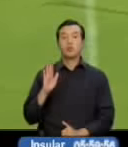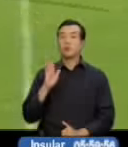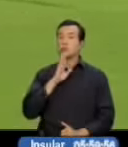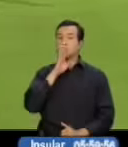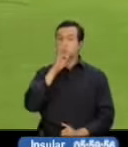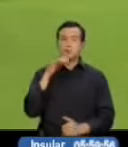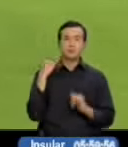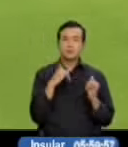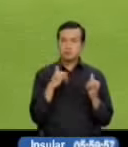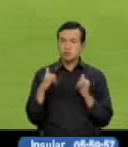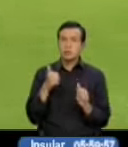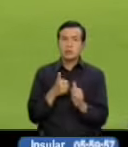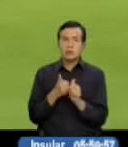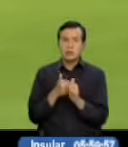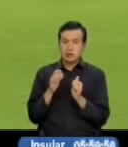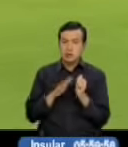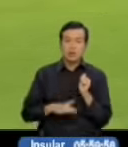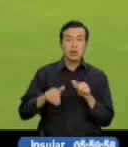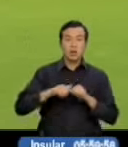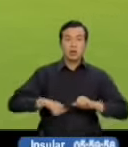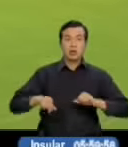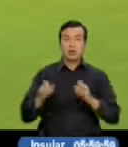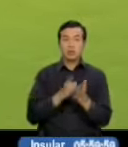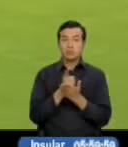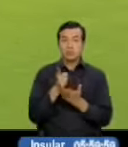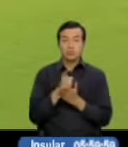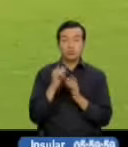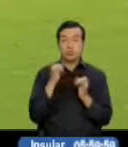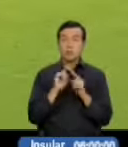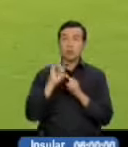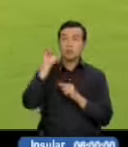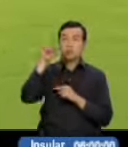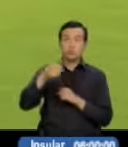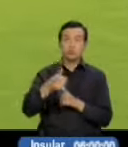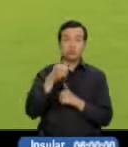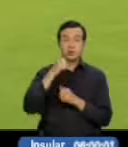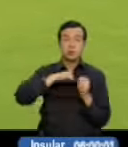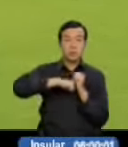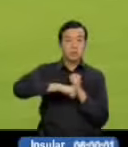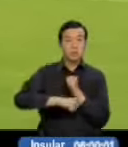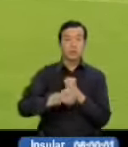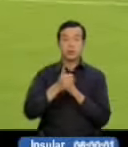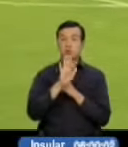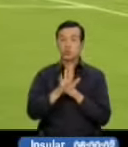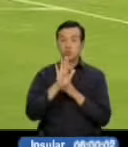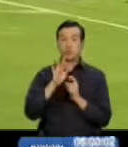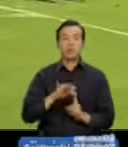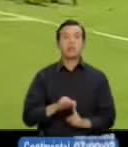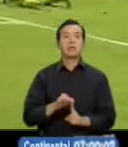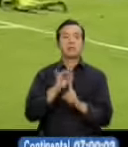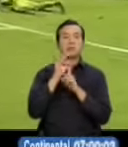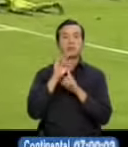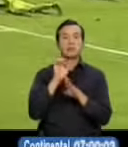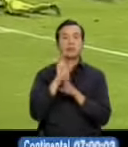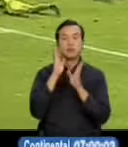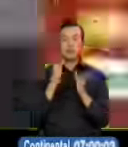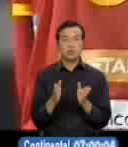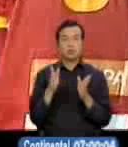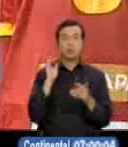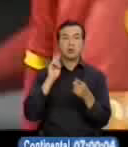constante movimiento cerca y dentro del área rival, tiene buen juego aéreo y una clara efectividad. Es el principal artillero ecuatoriano